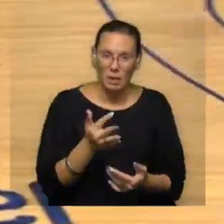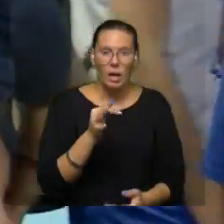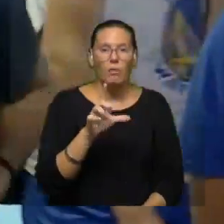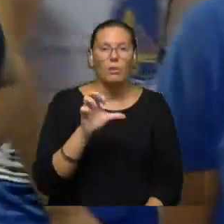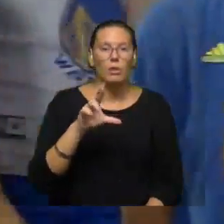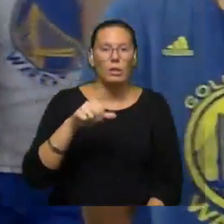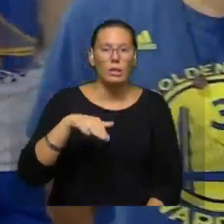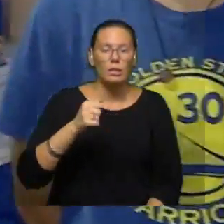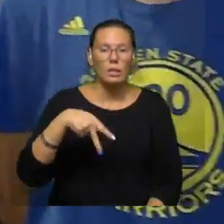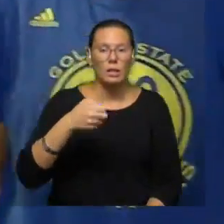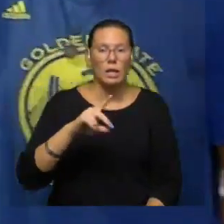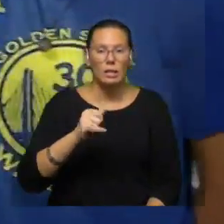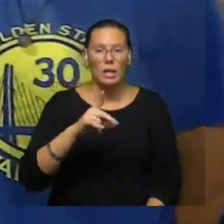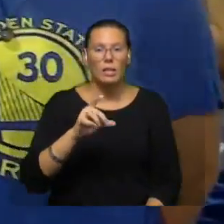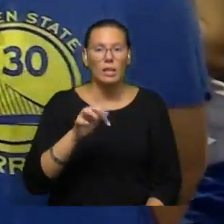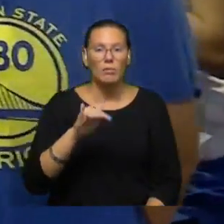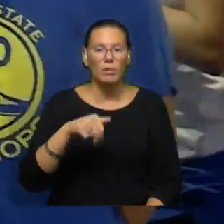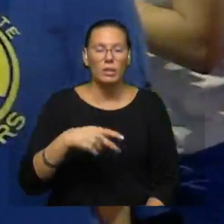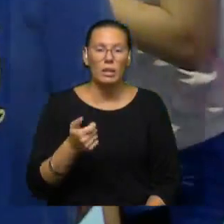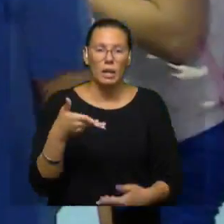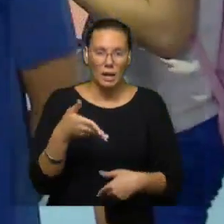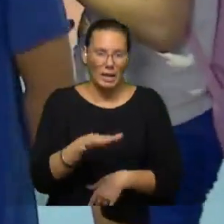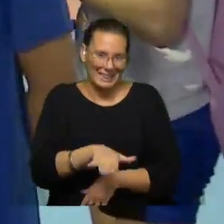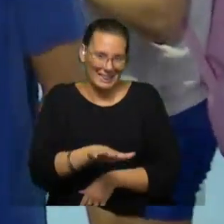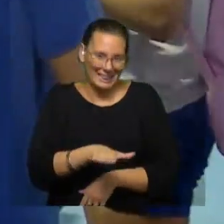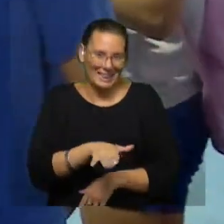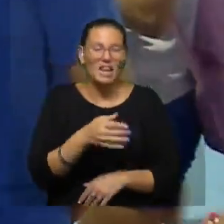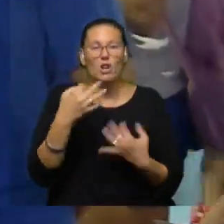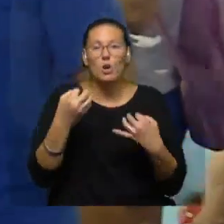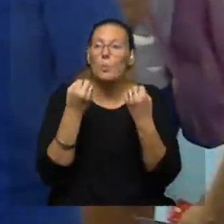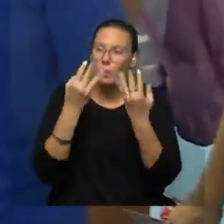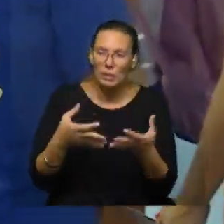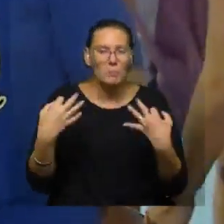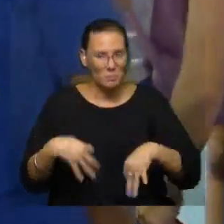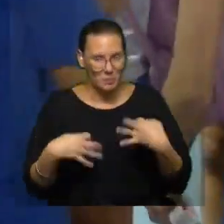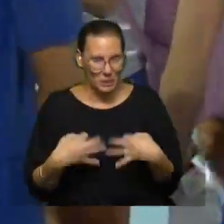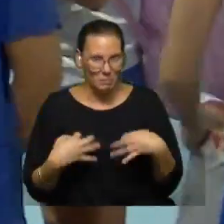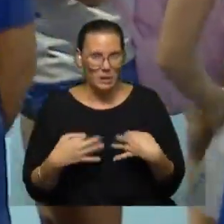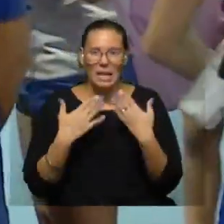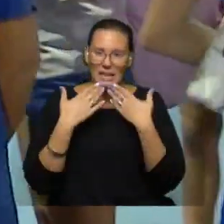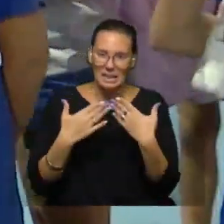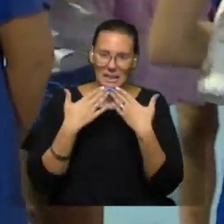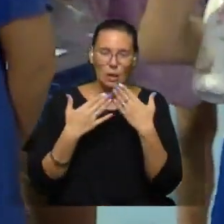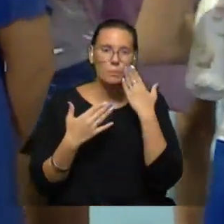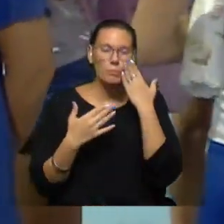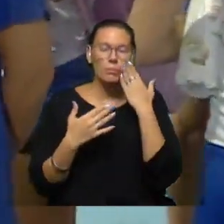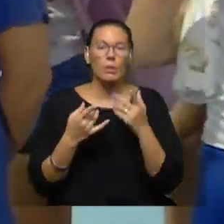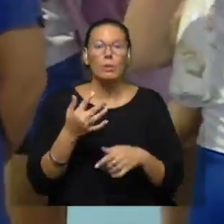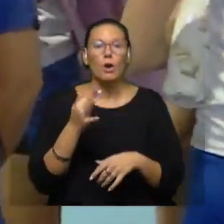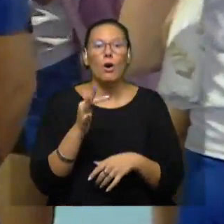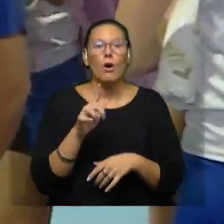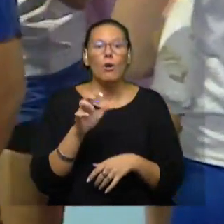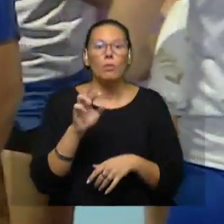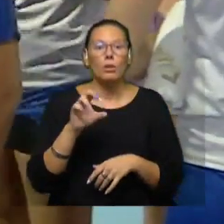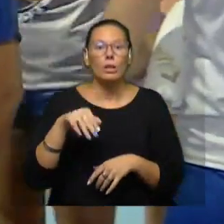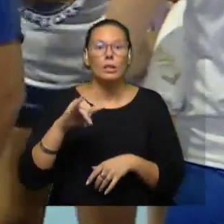Nadia, ¿cómo están? Y Delfina, ¿cómo están? Acá tenemos a la pequeña. Bien, muy bien, muchas gracias. Bien, gracias. Bueno, Florencia, contame un